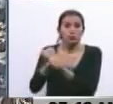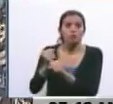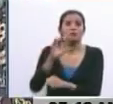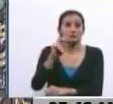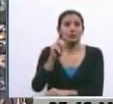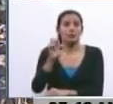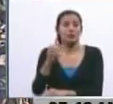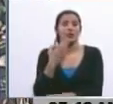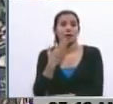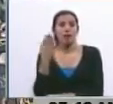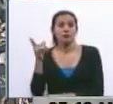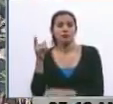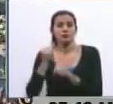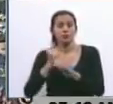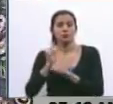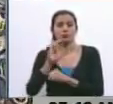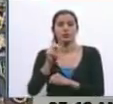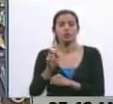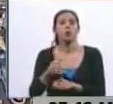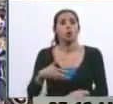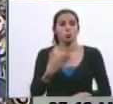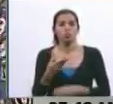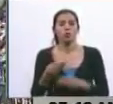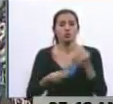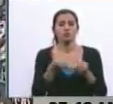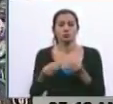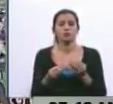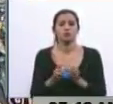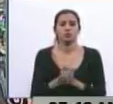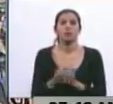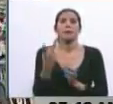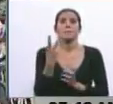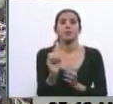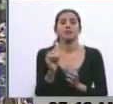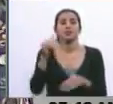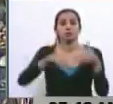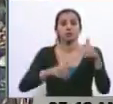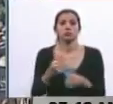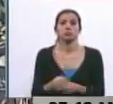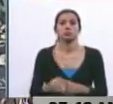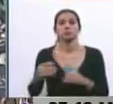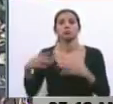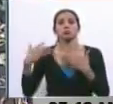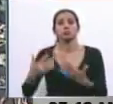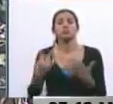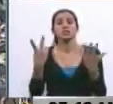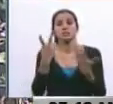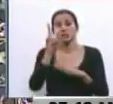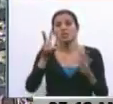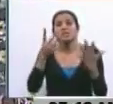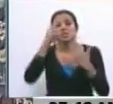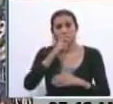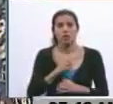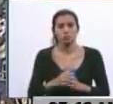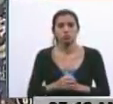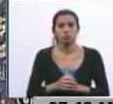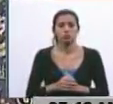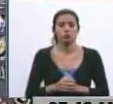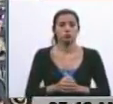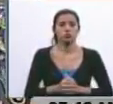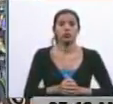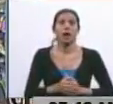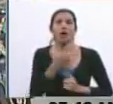a esa ejecución se han podido realizar 20 elecciones en 17 años. Eso, bueno, se